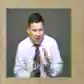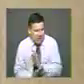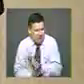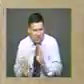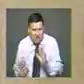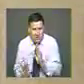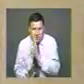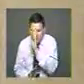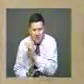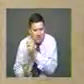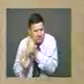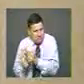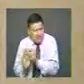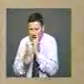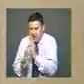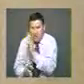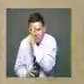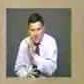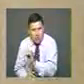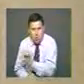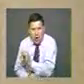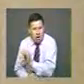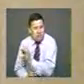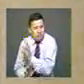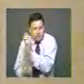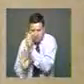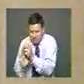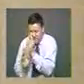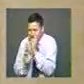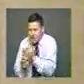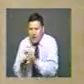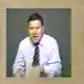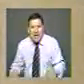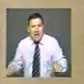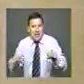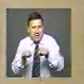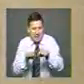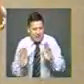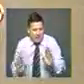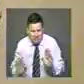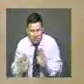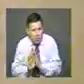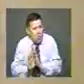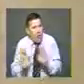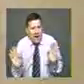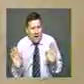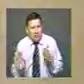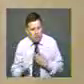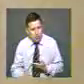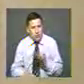razón adicional, que digamos que por contraste coincide felizmente o